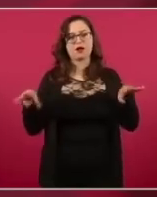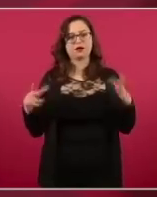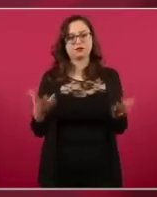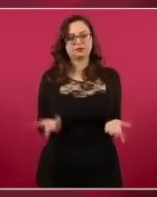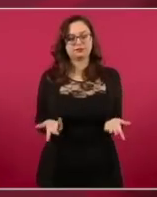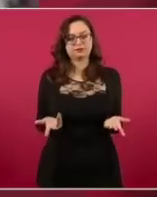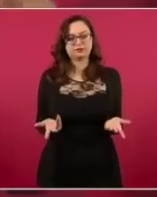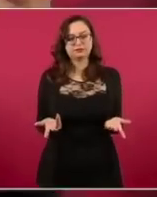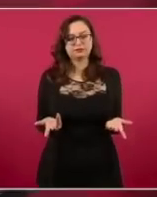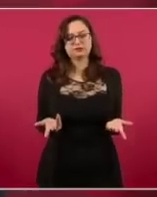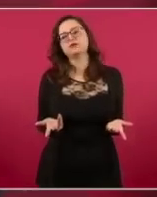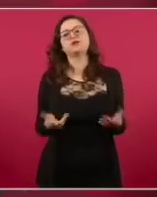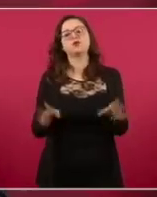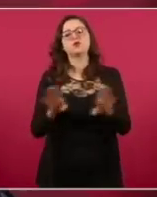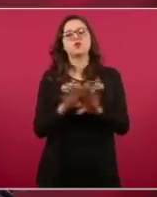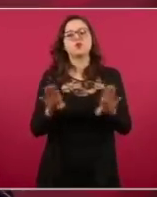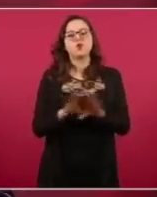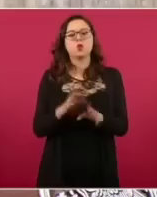en el país